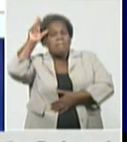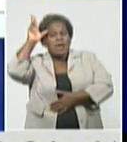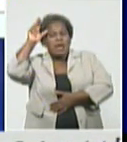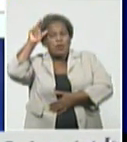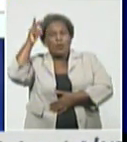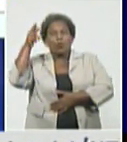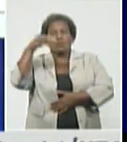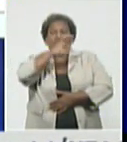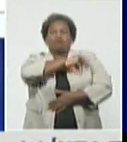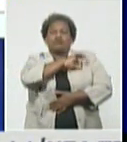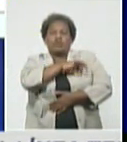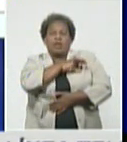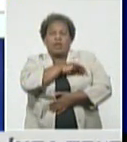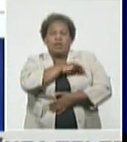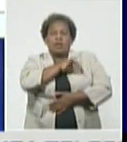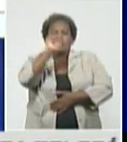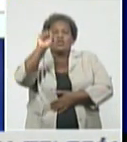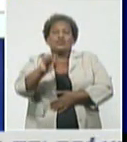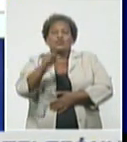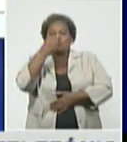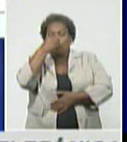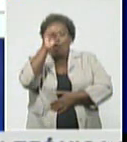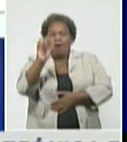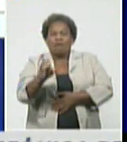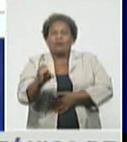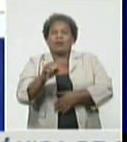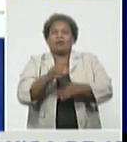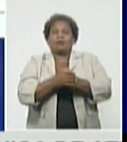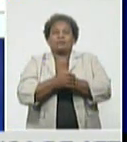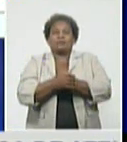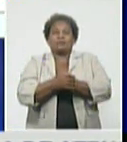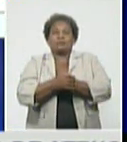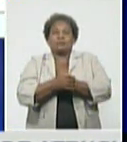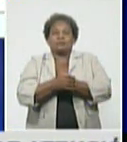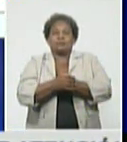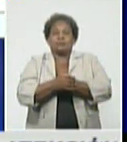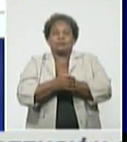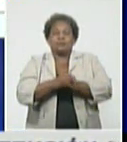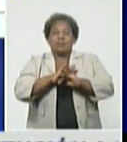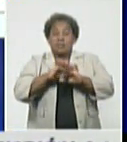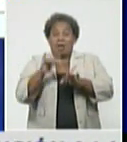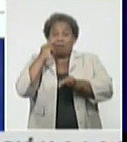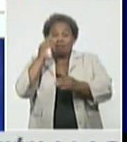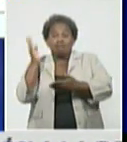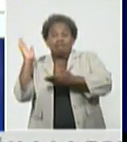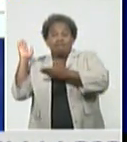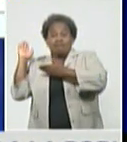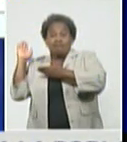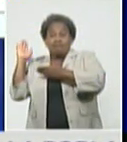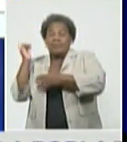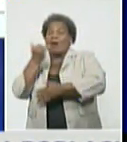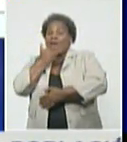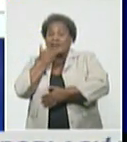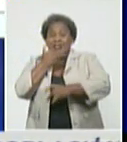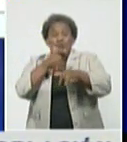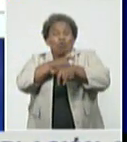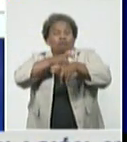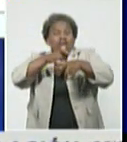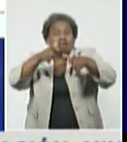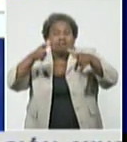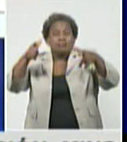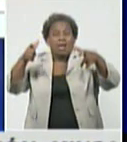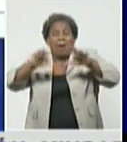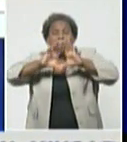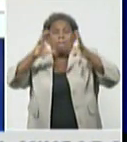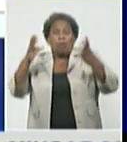Sudáfrica, en el continente africano. Y así, como ustedes ven, una gran afectación que existe en el